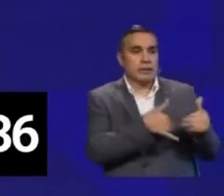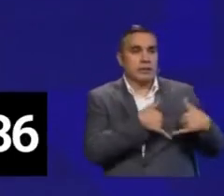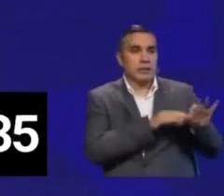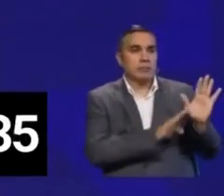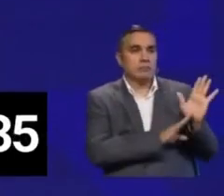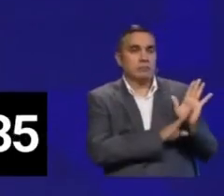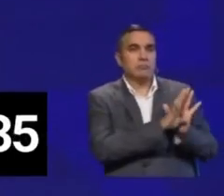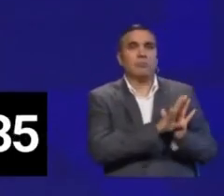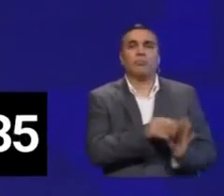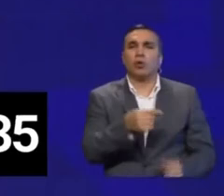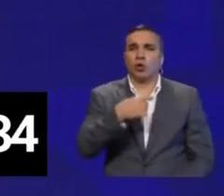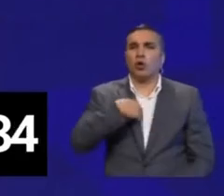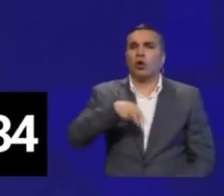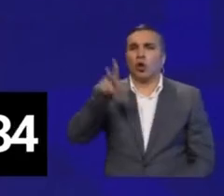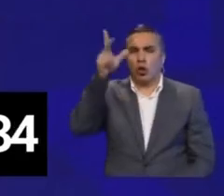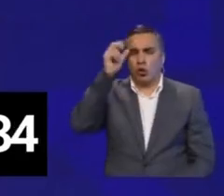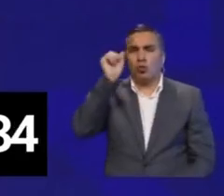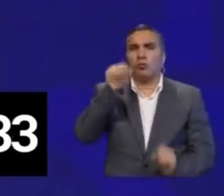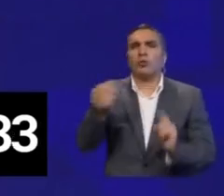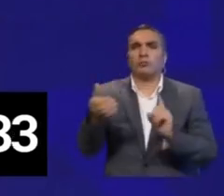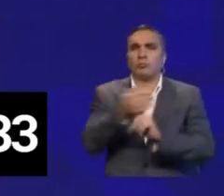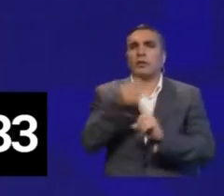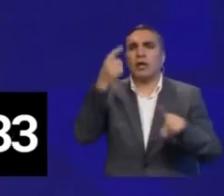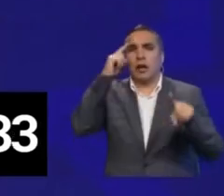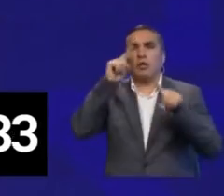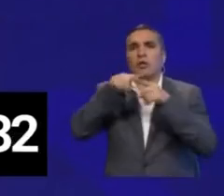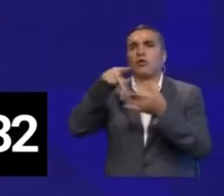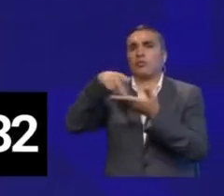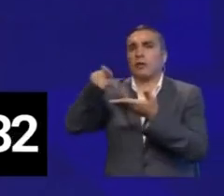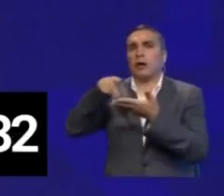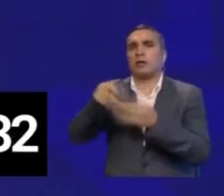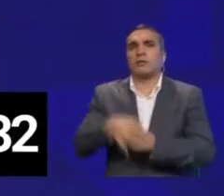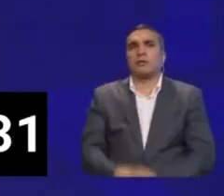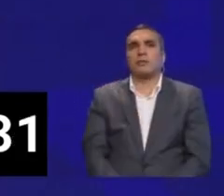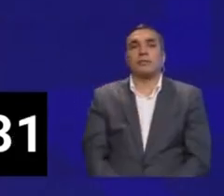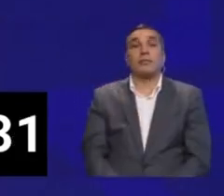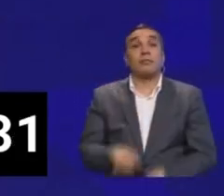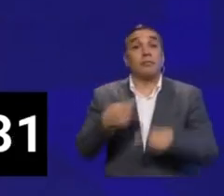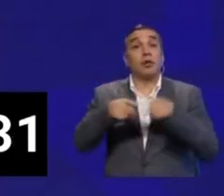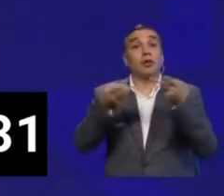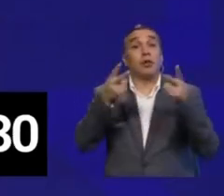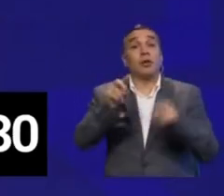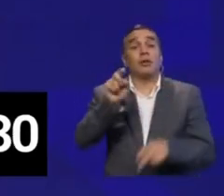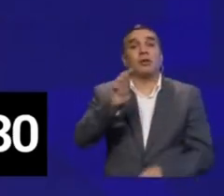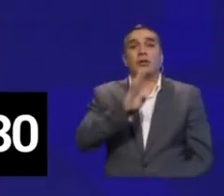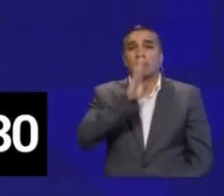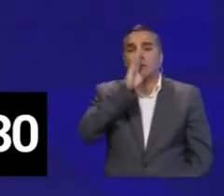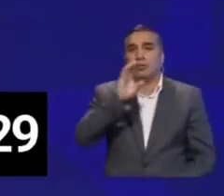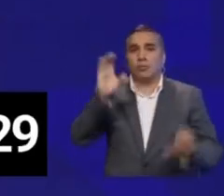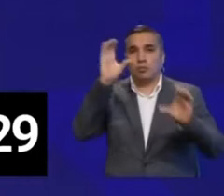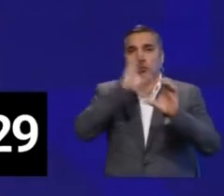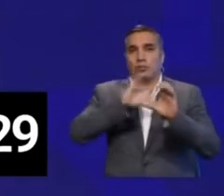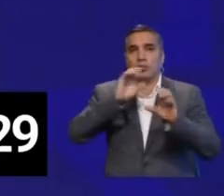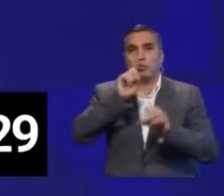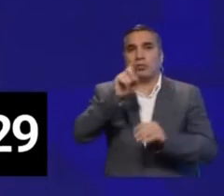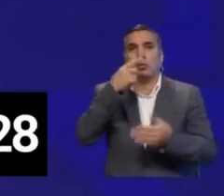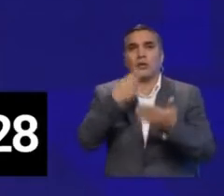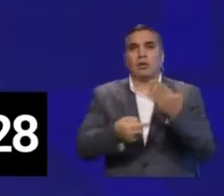Creemos que hay que lograr esos acuerdos, esas condiciones, pero como digo, siempre buscando